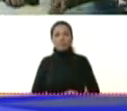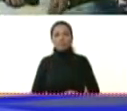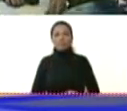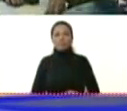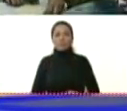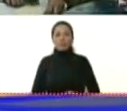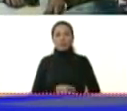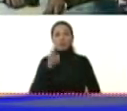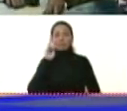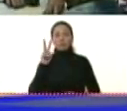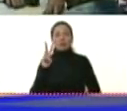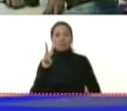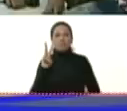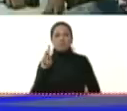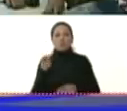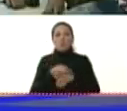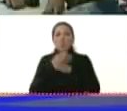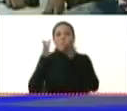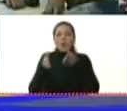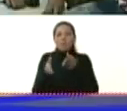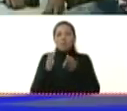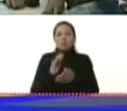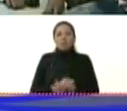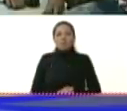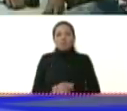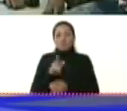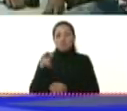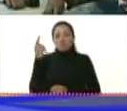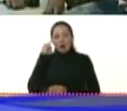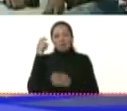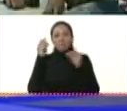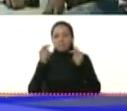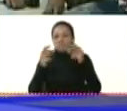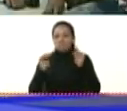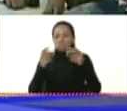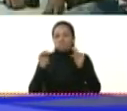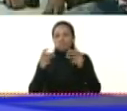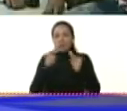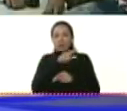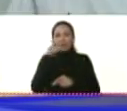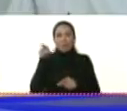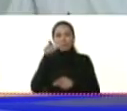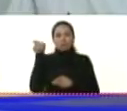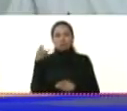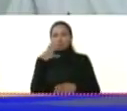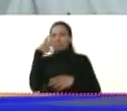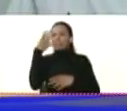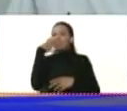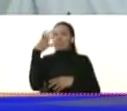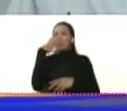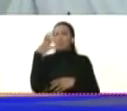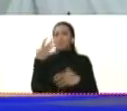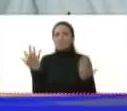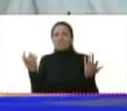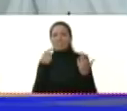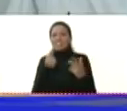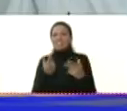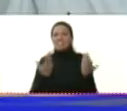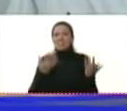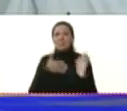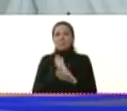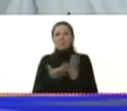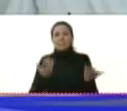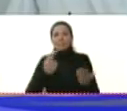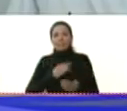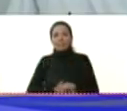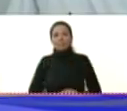Mire, Lacaba, tú que eres tan activo y aquí la gente está gritando no sé qué cosa, Drácula. ¿Qué es lo que gritan